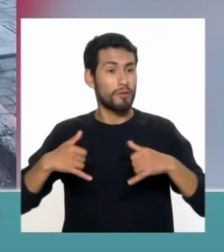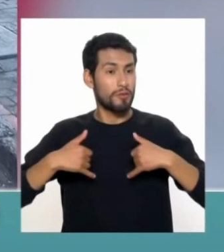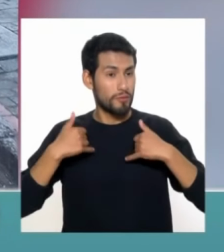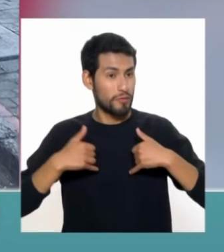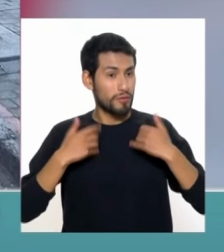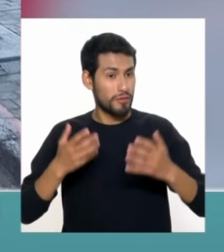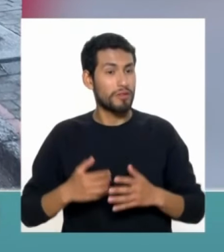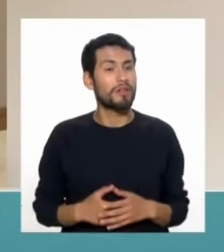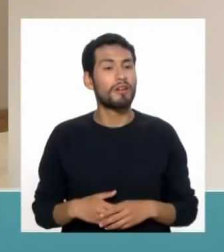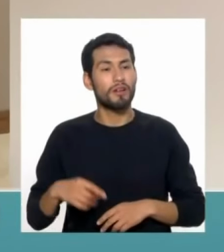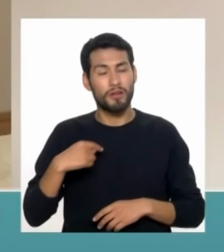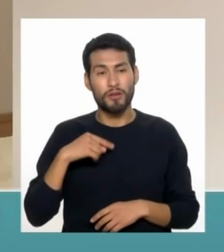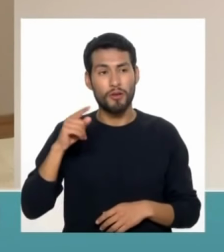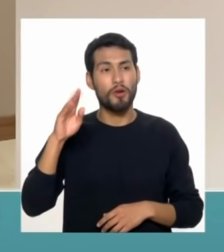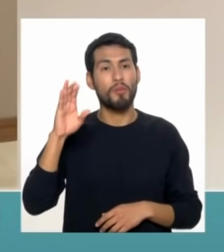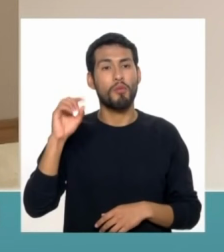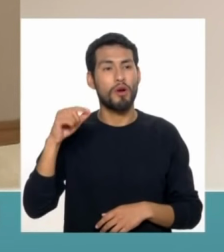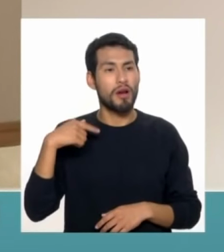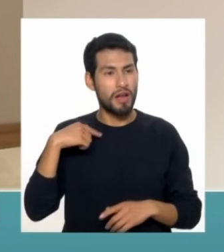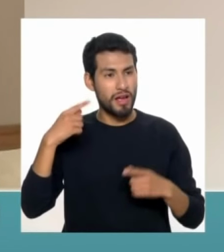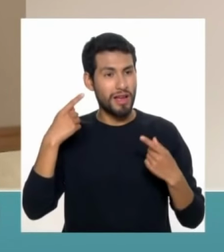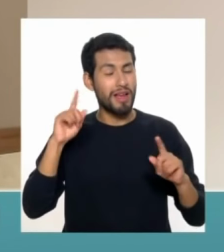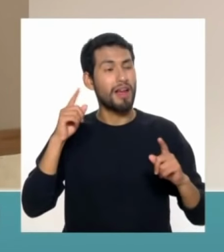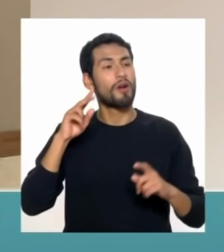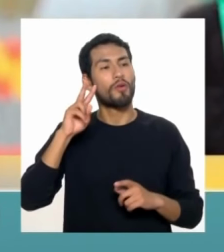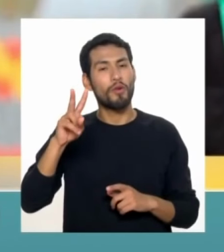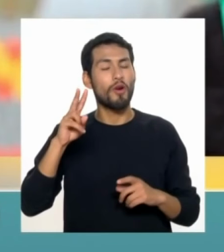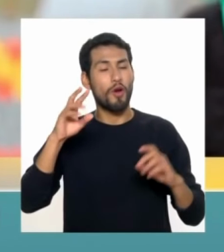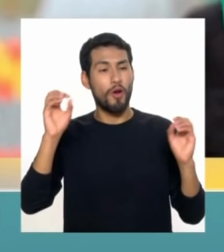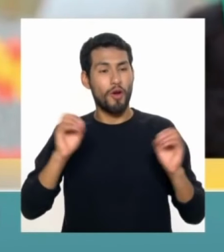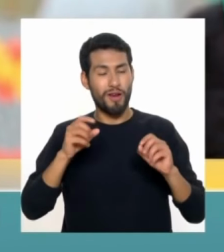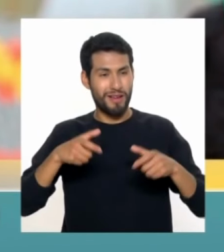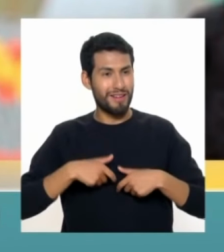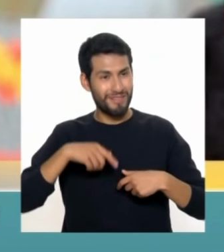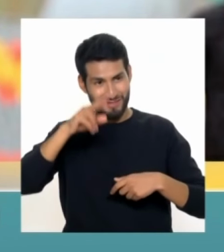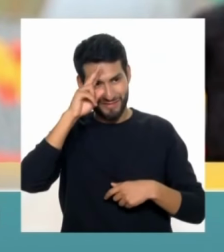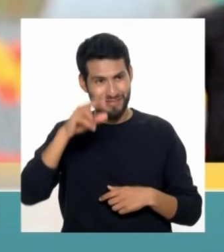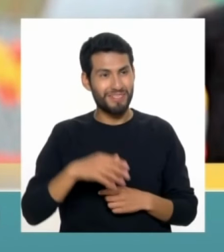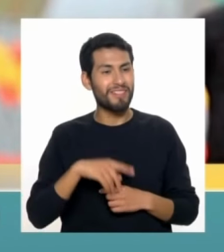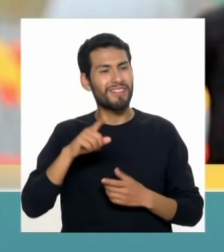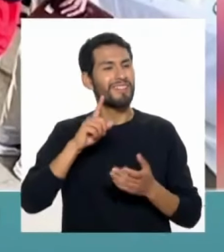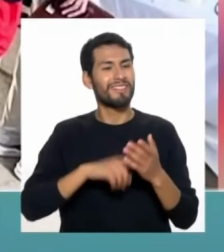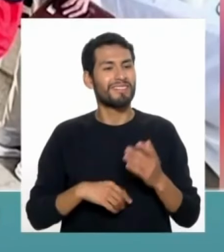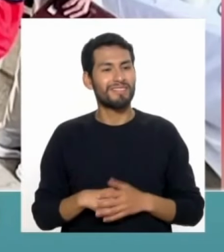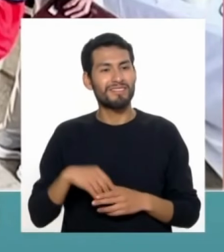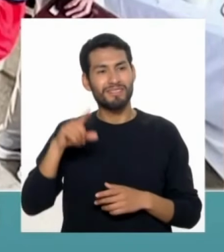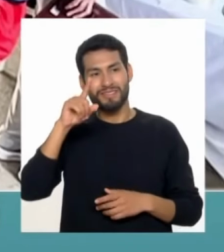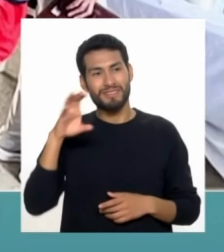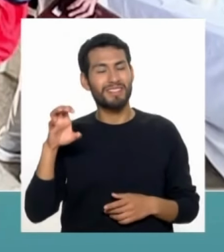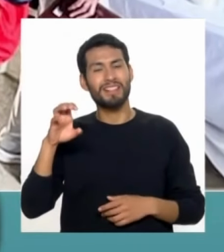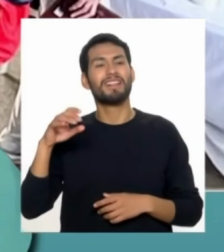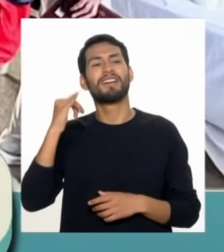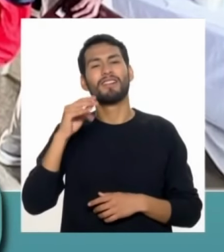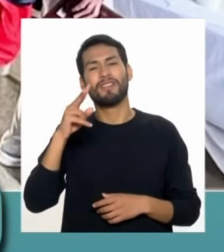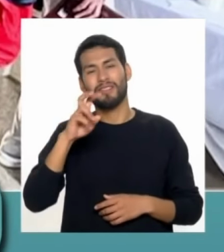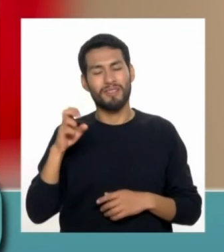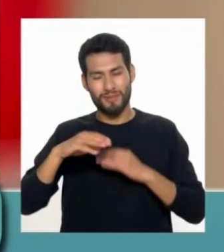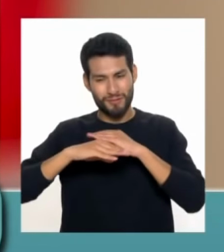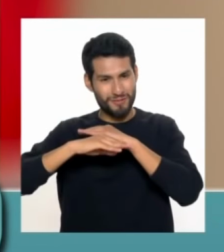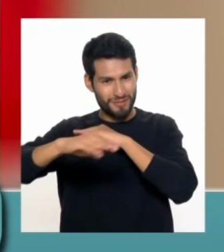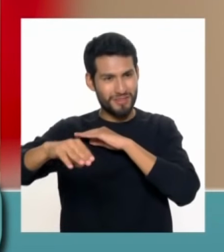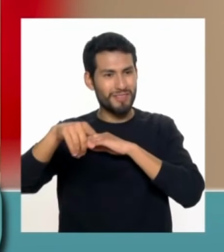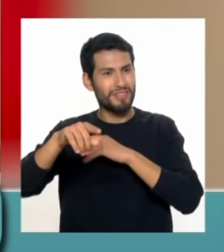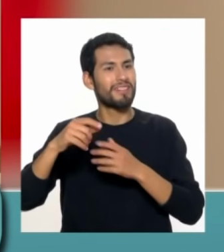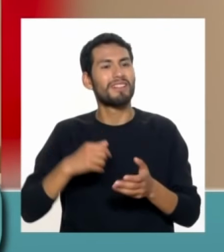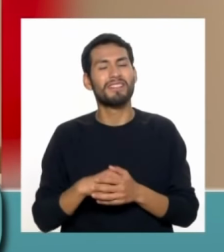Juveniles de Bogotá, logré 2 medallas de oro para el Perú en la prueba de 100 metros y 200 metros planos en la